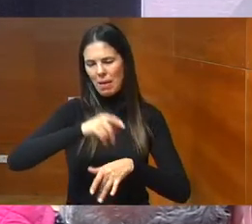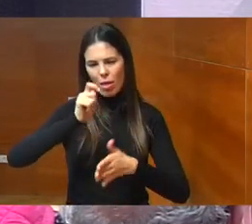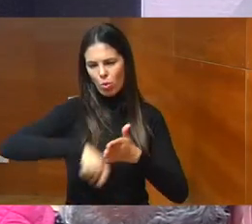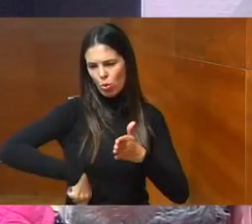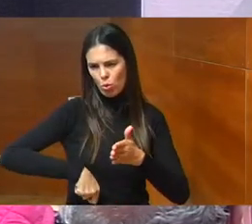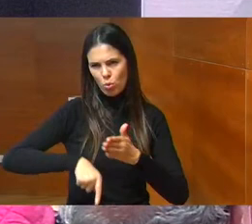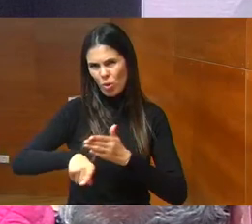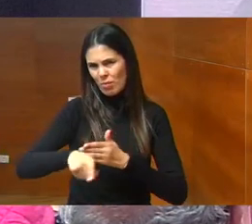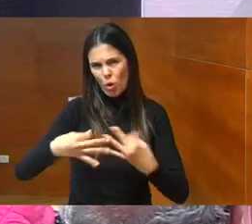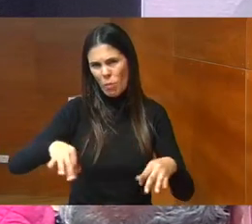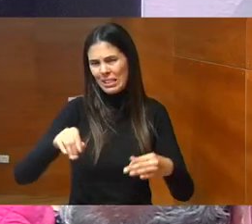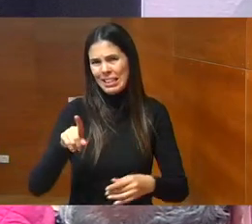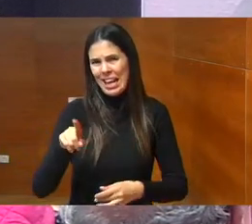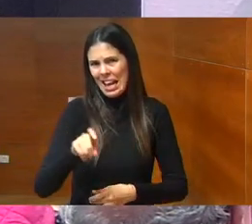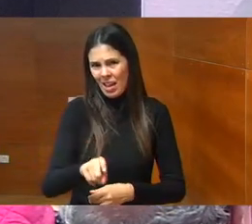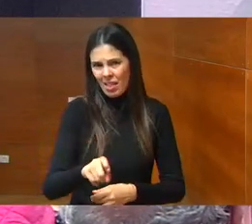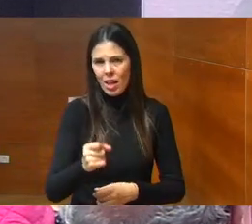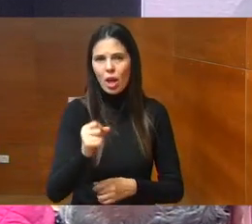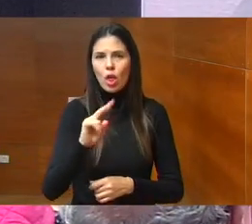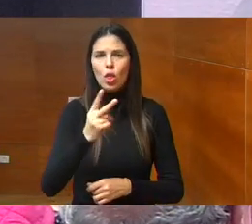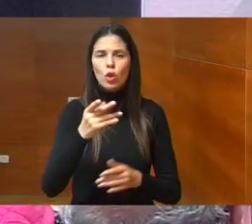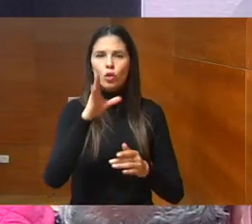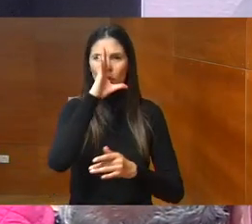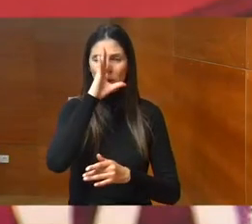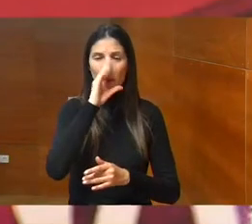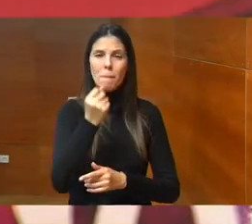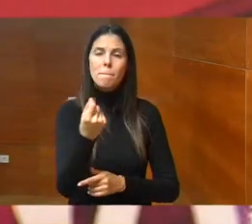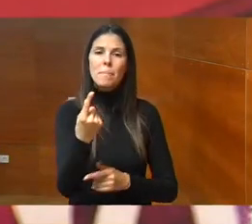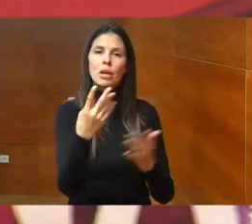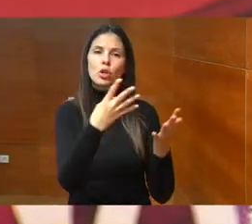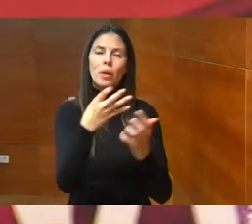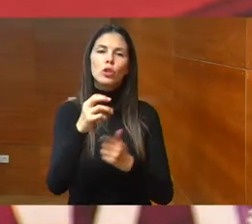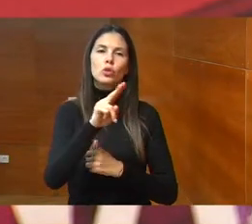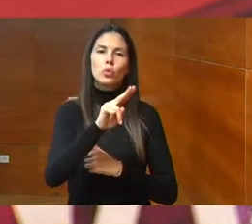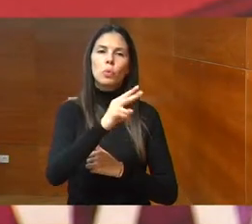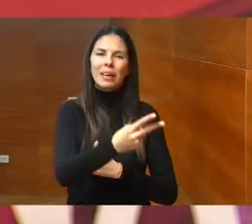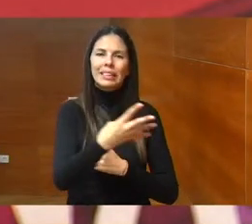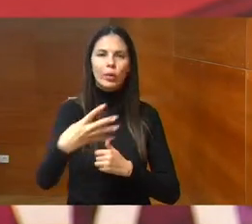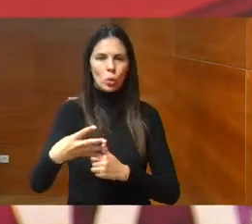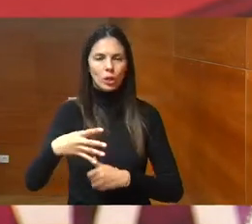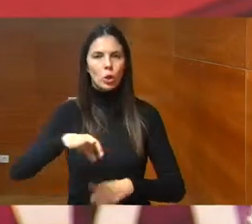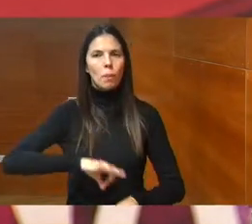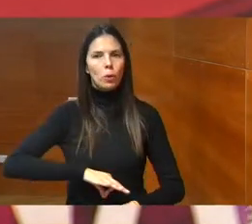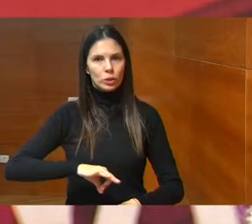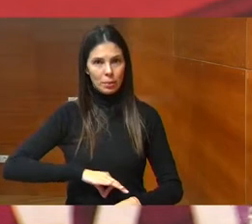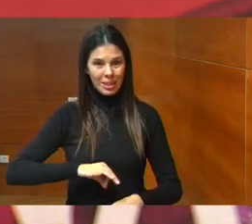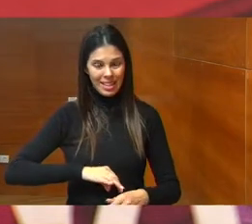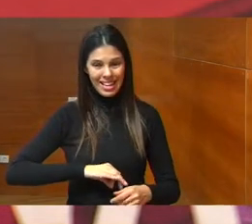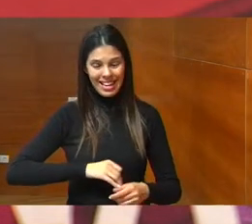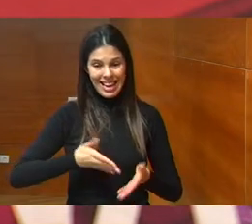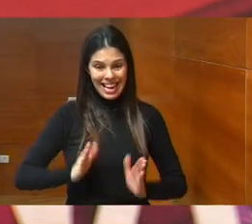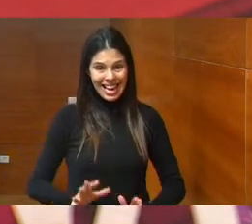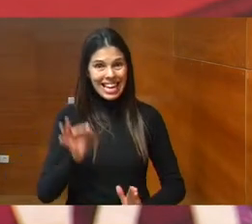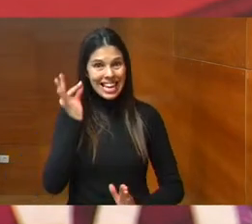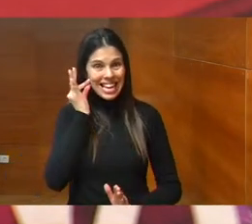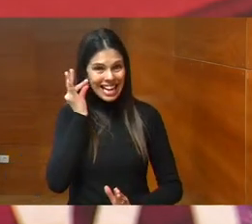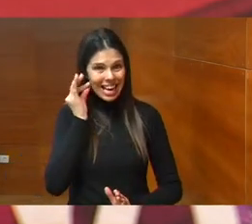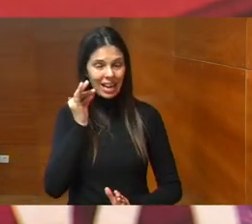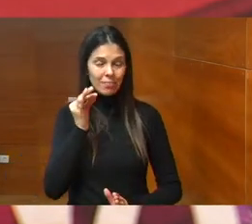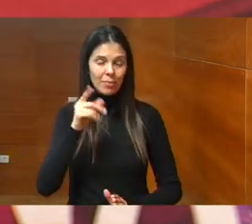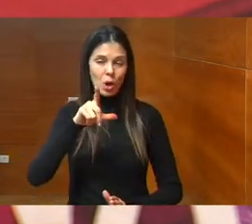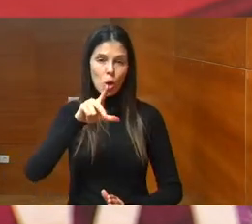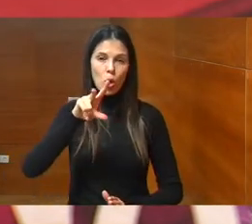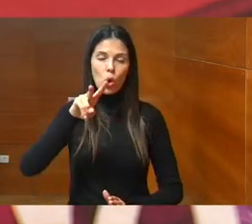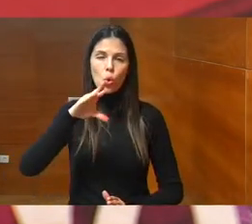se fue la base de ocancro o dos de febrero de 1924 en pontevedra eh Lucía qué aneta